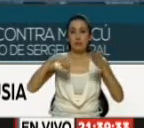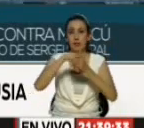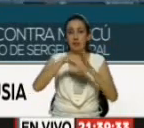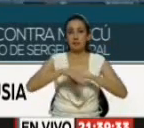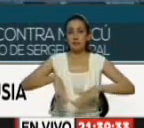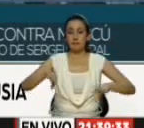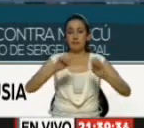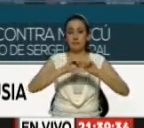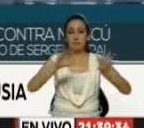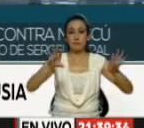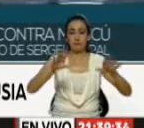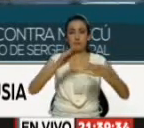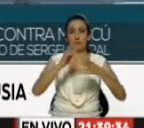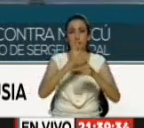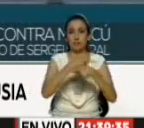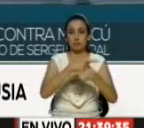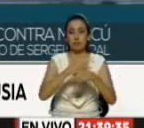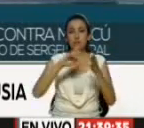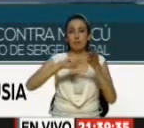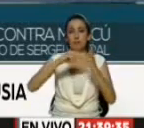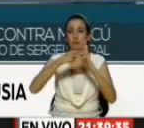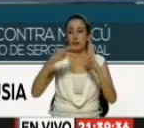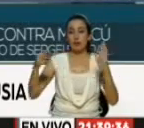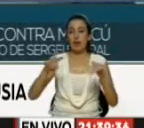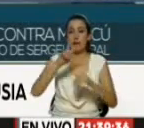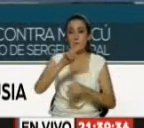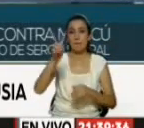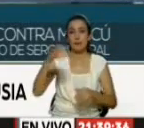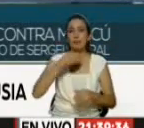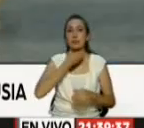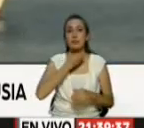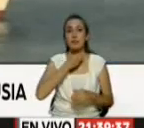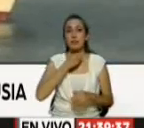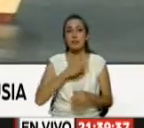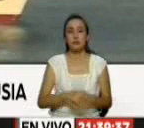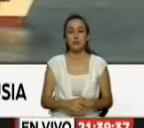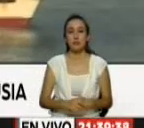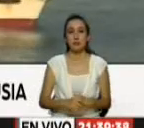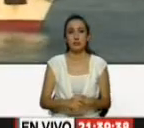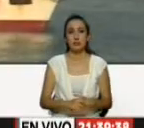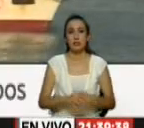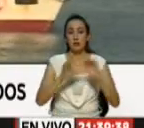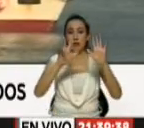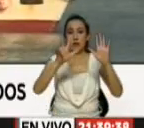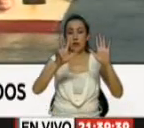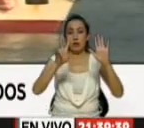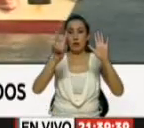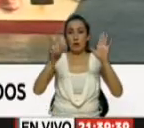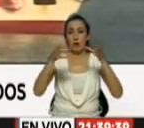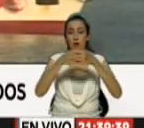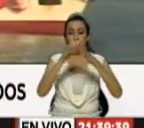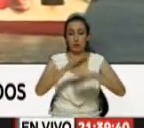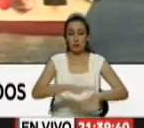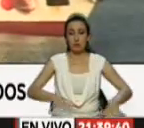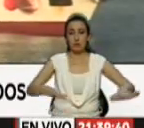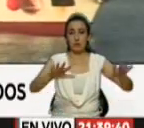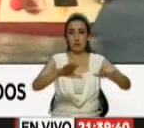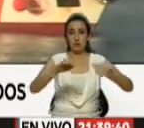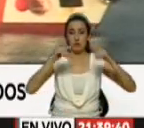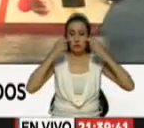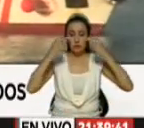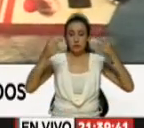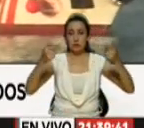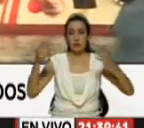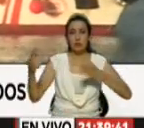a las exportaciones de productos tecnológicos rusos desde el 22 de agosto. 87 migrantes rescatados en el Mediterráneo por el